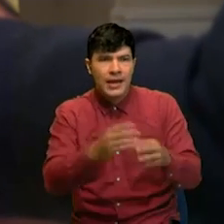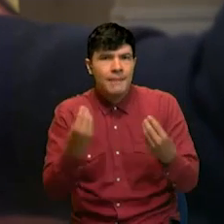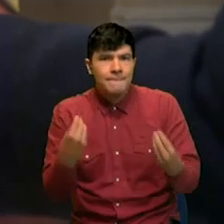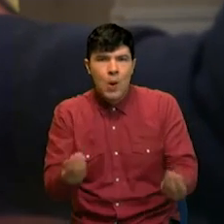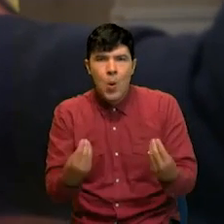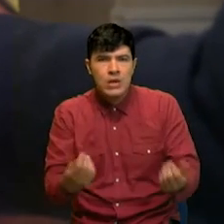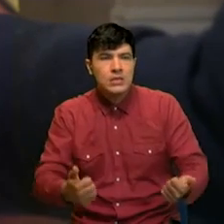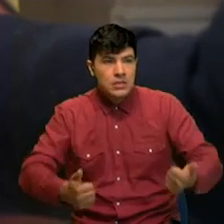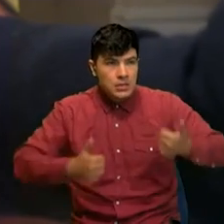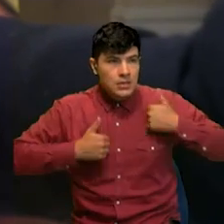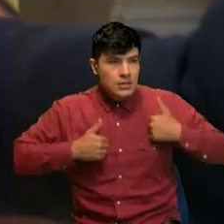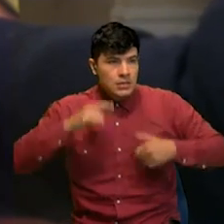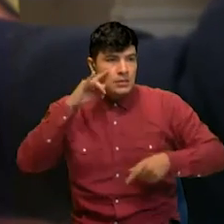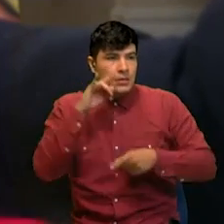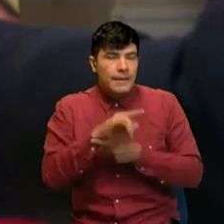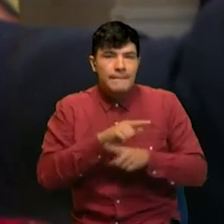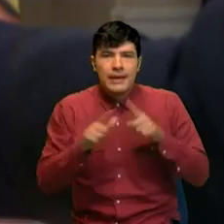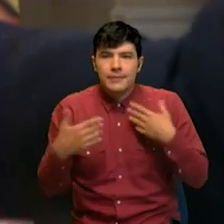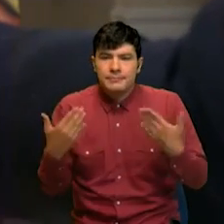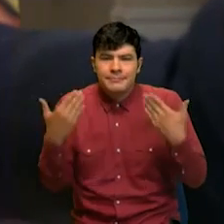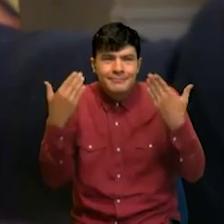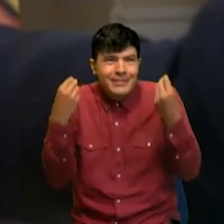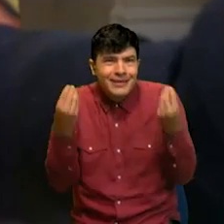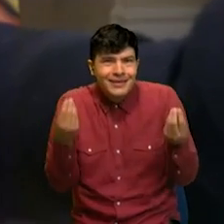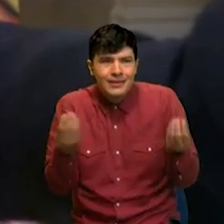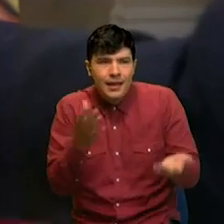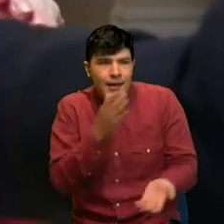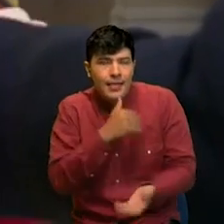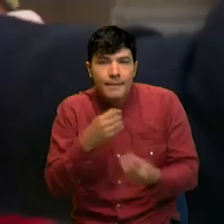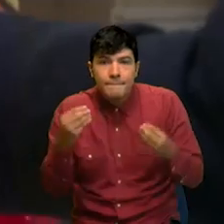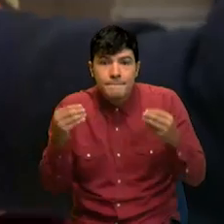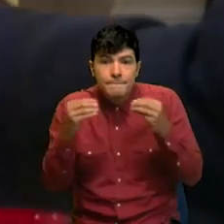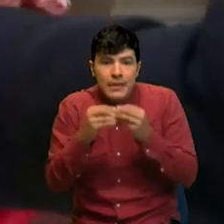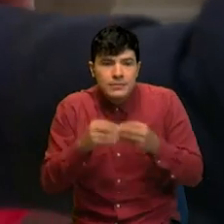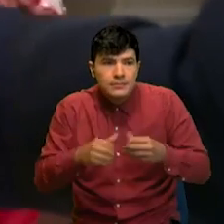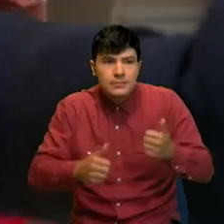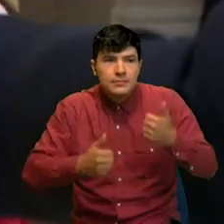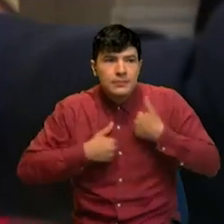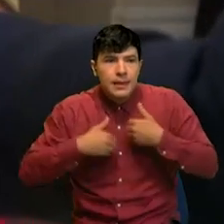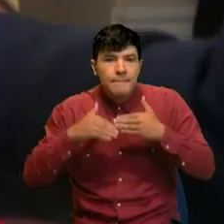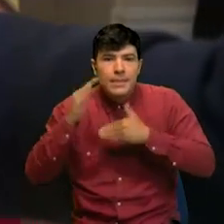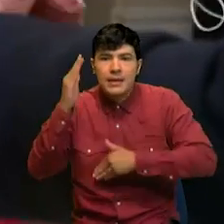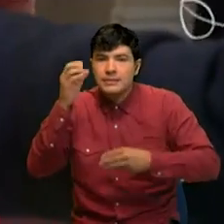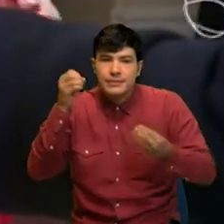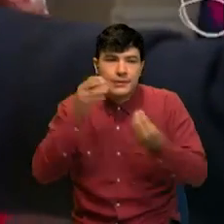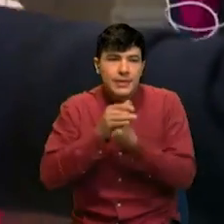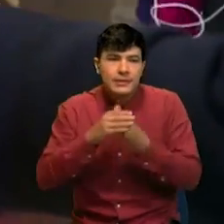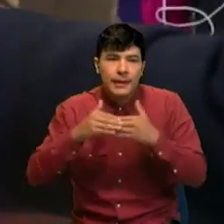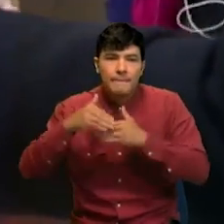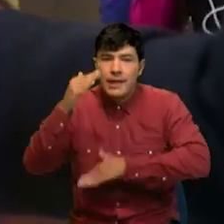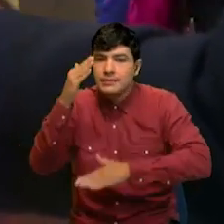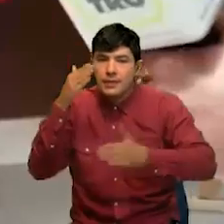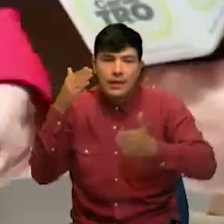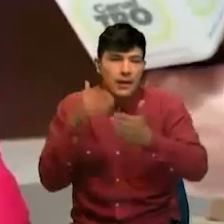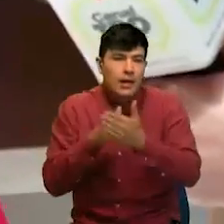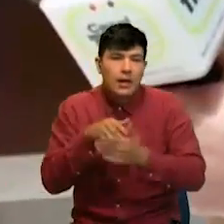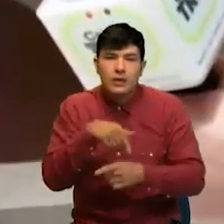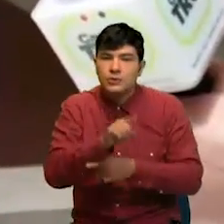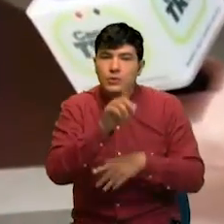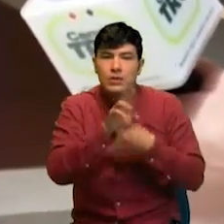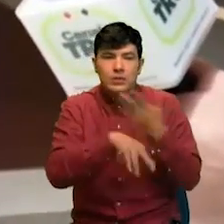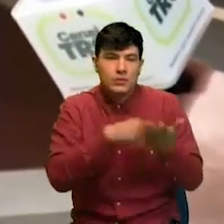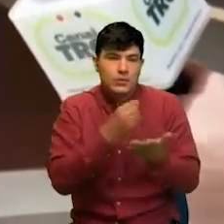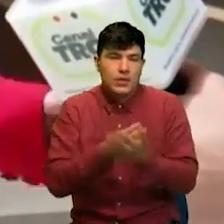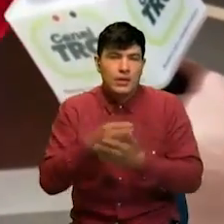no ha servido absolutamente para nada. Entre más militarización, más amenazas y más violencia es el resultado que tenemos.